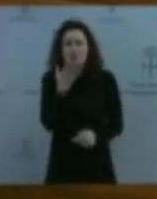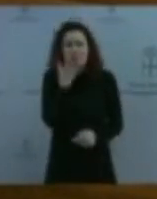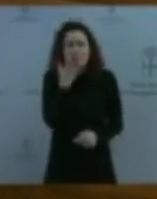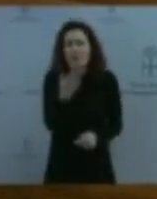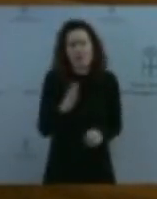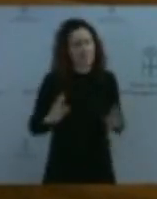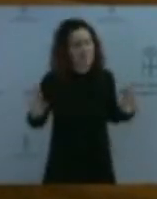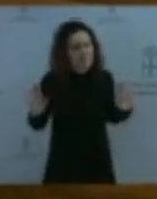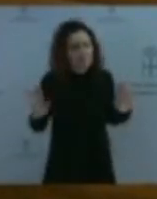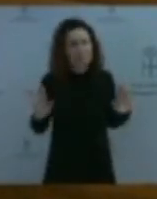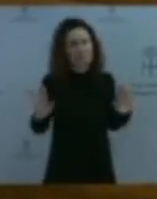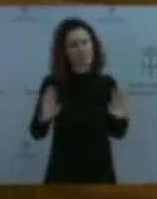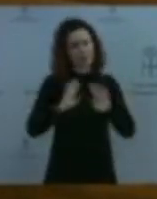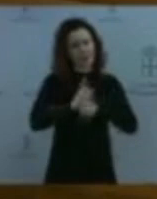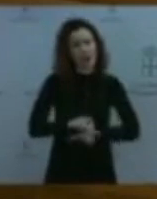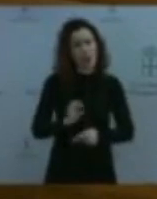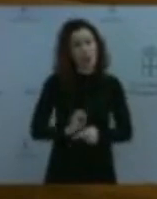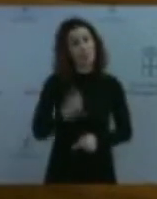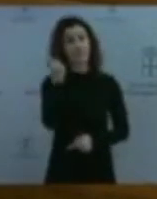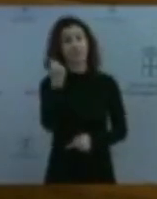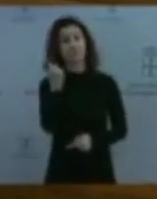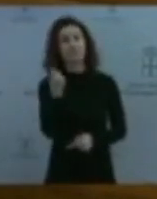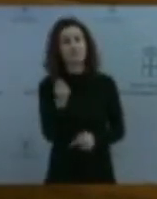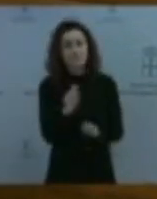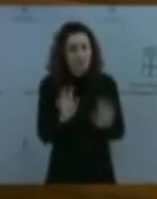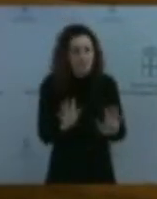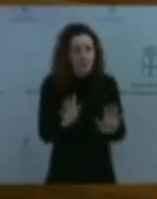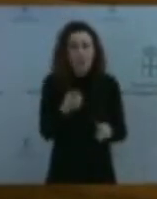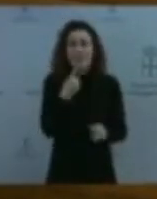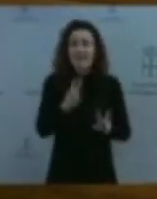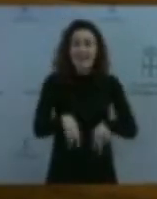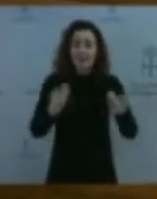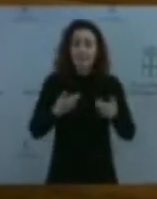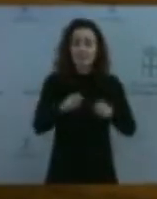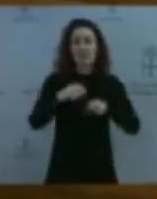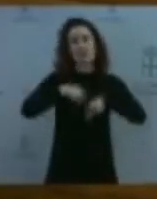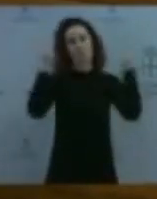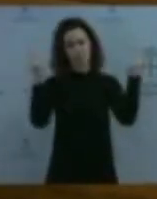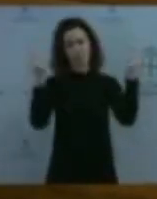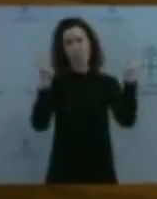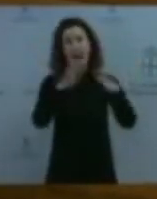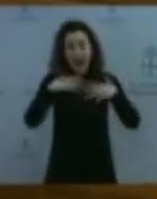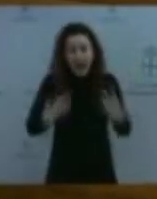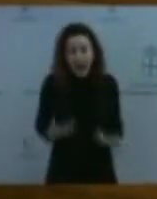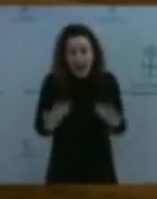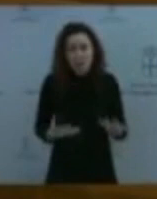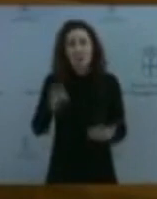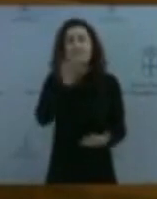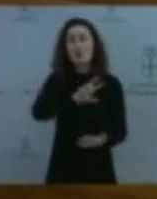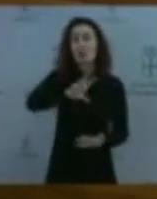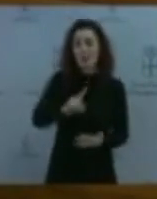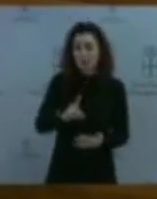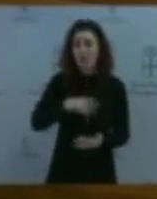Ahora, negarnos a abordar la reforma del sector público en el siglo XXI, en el que se puede fomentar el teletrabajo, otro tipo de actividades, en el que